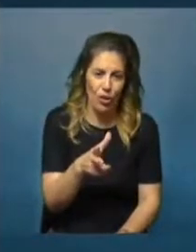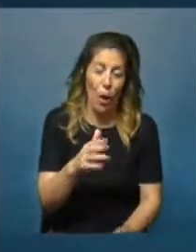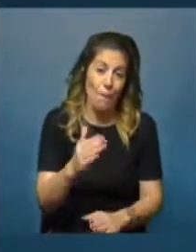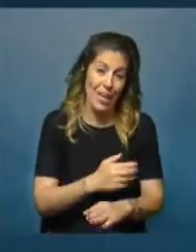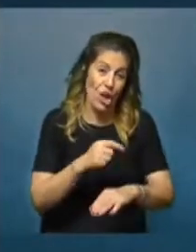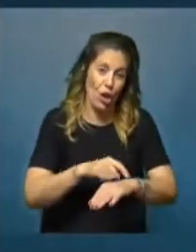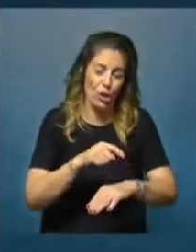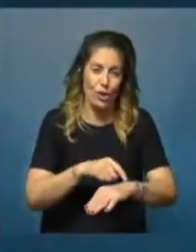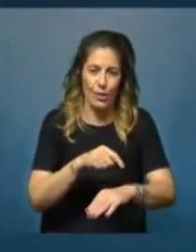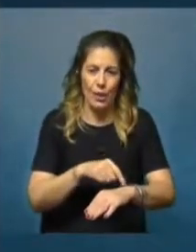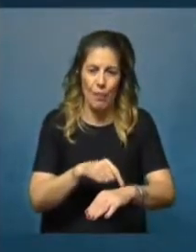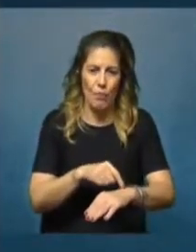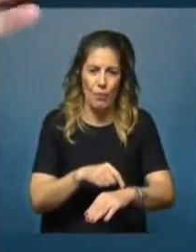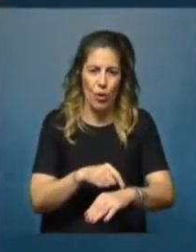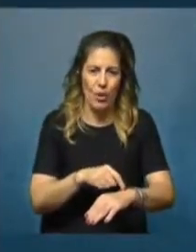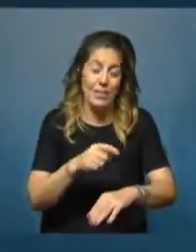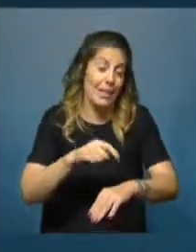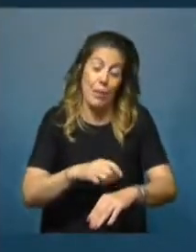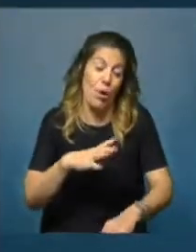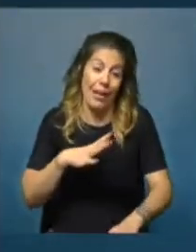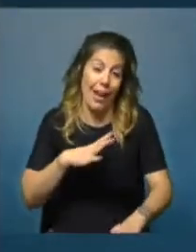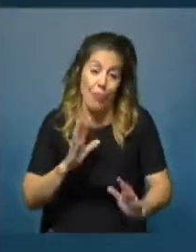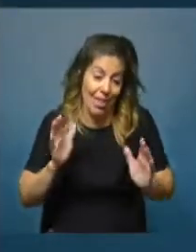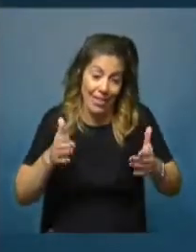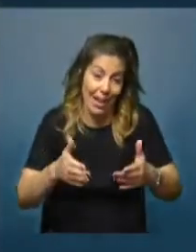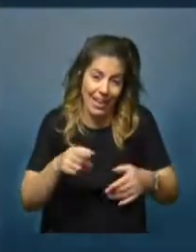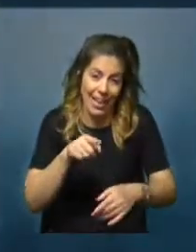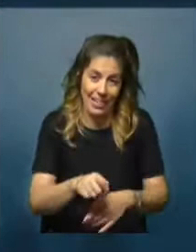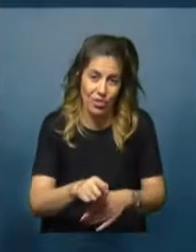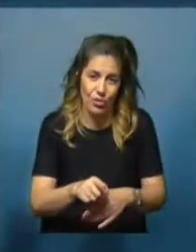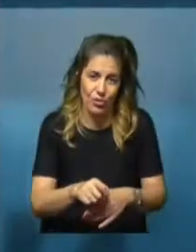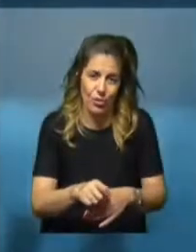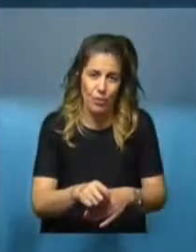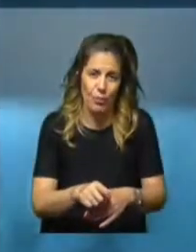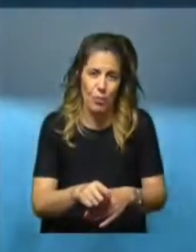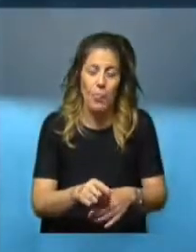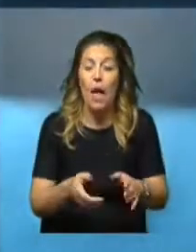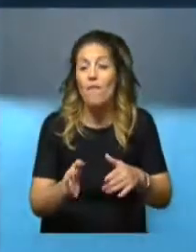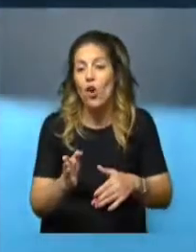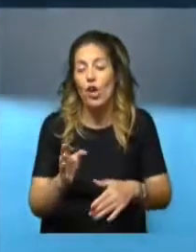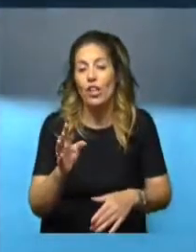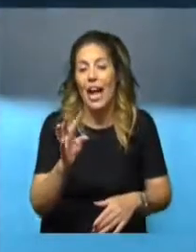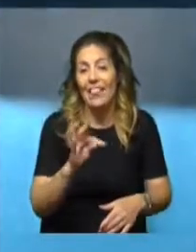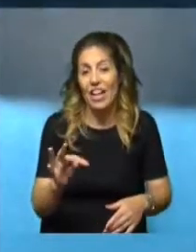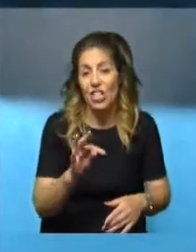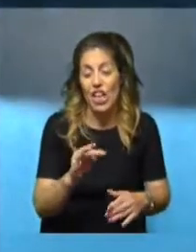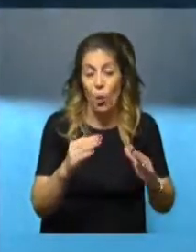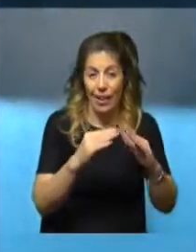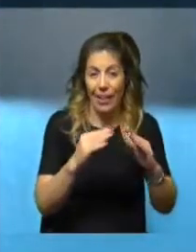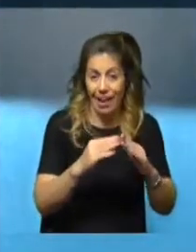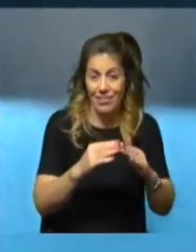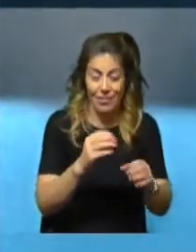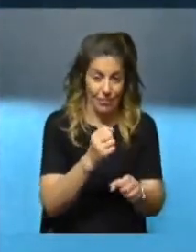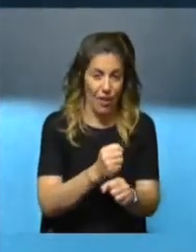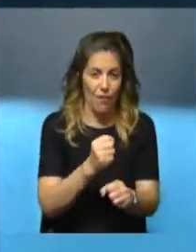menos tiempo este el es el tiempo que haya para dedicarle O sea no este me voy me voy al taller o en casa trabajo y